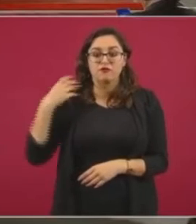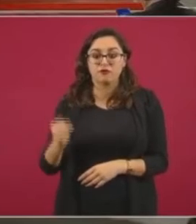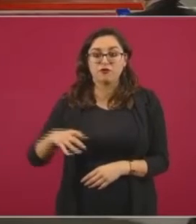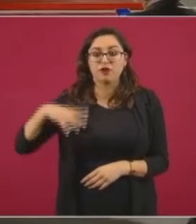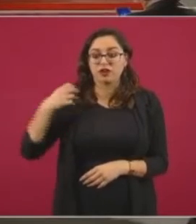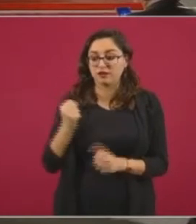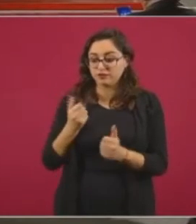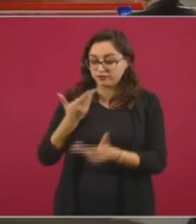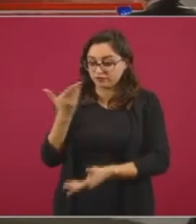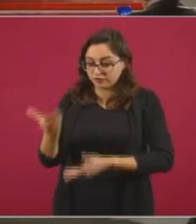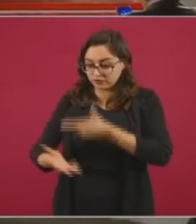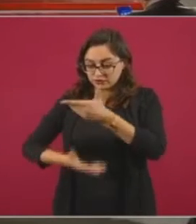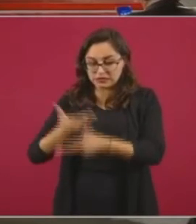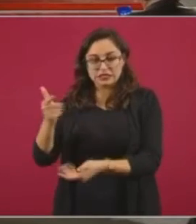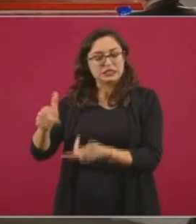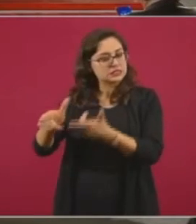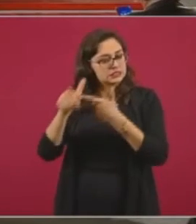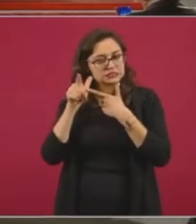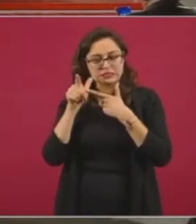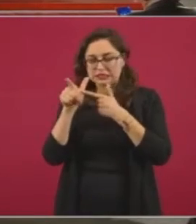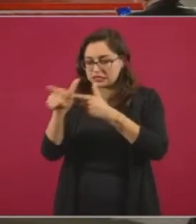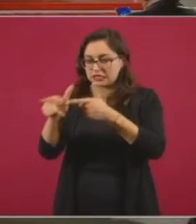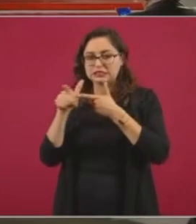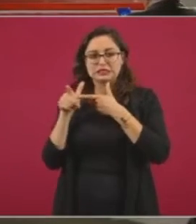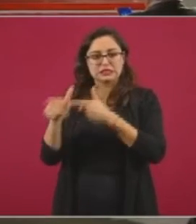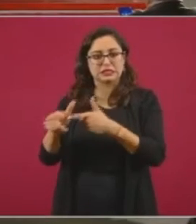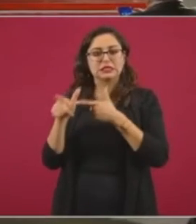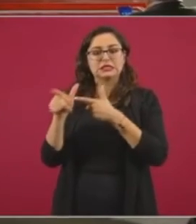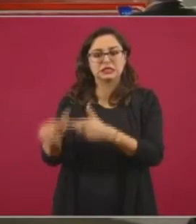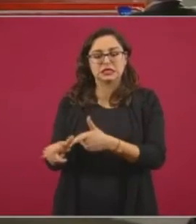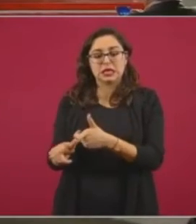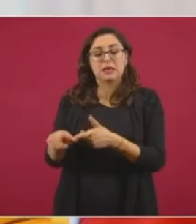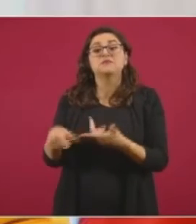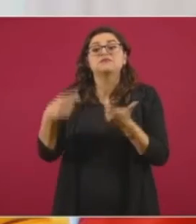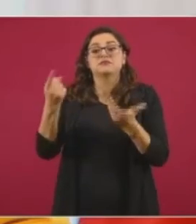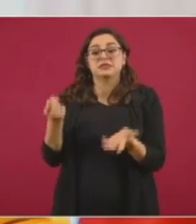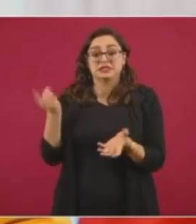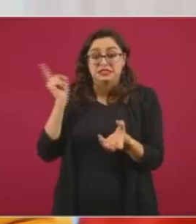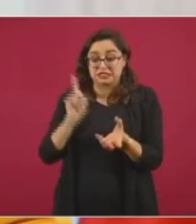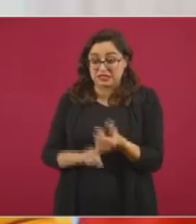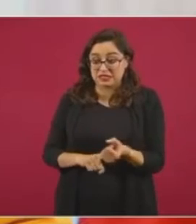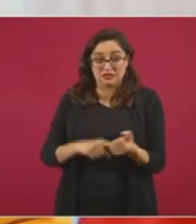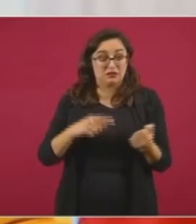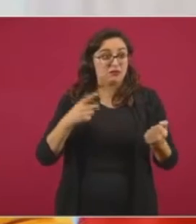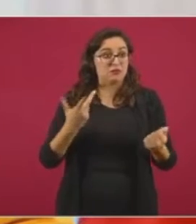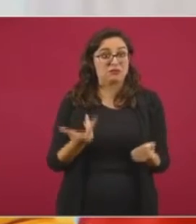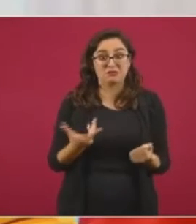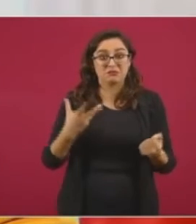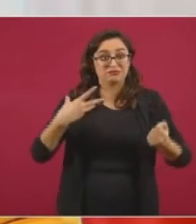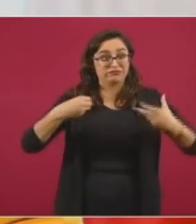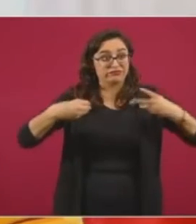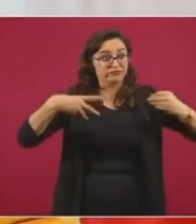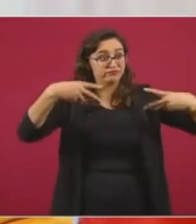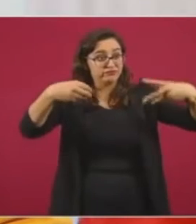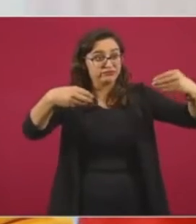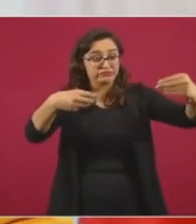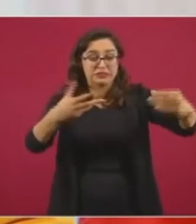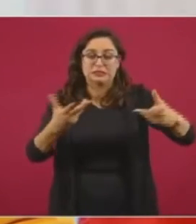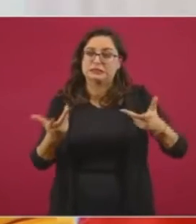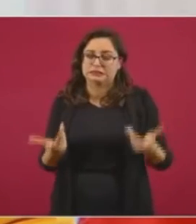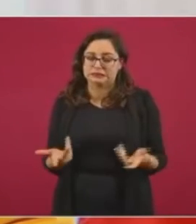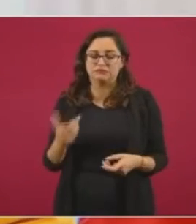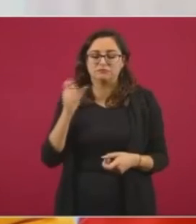esos servicios en funcionamiento para superar los trastornos provocados por la pandemia. Este 1